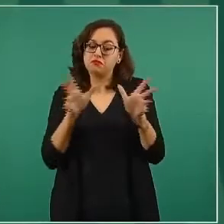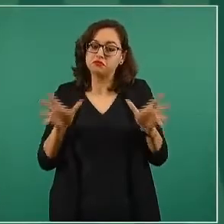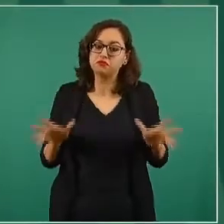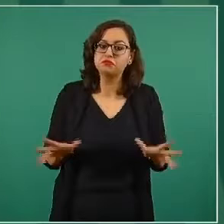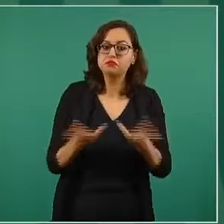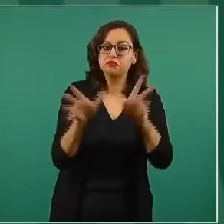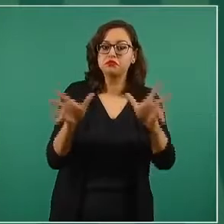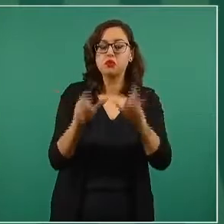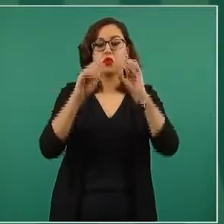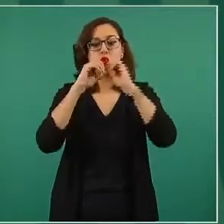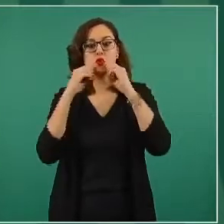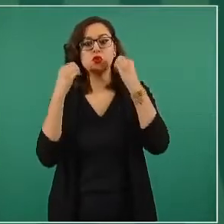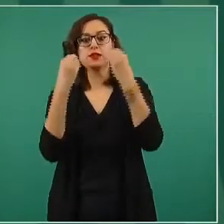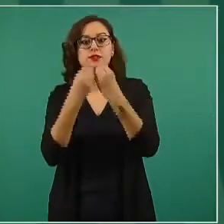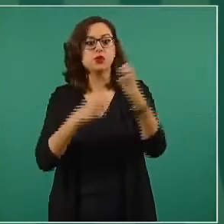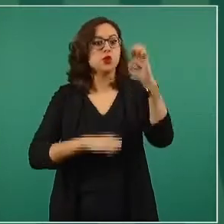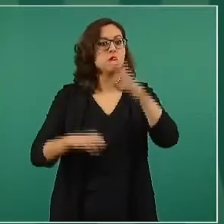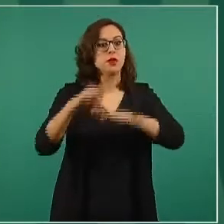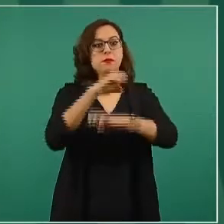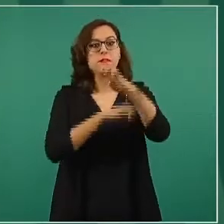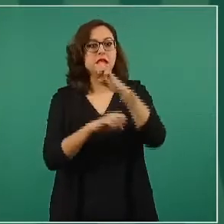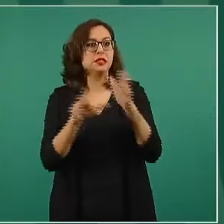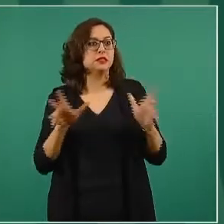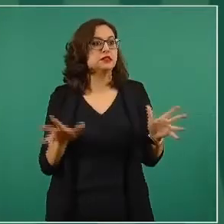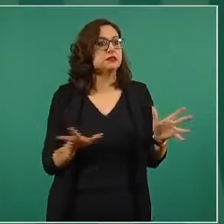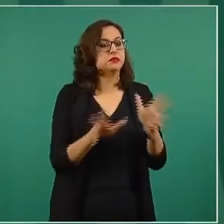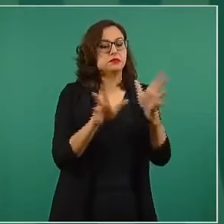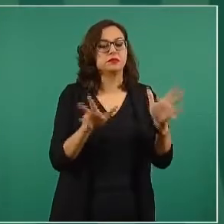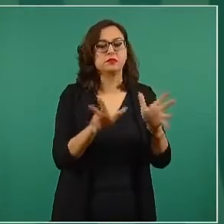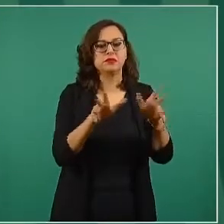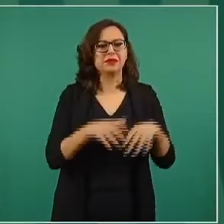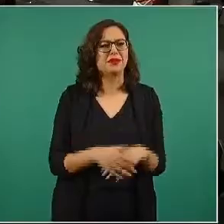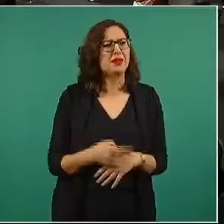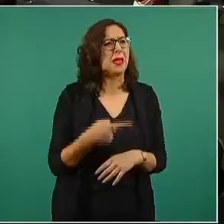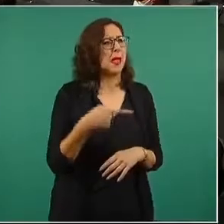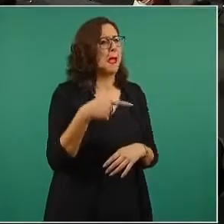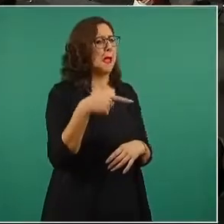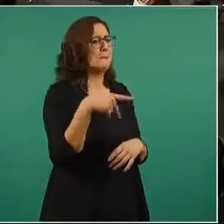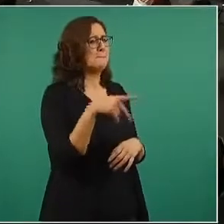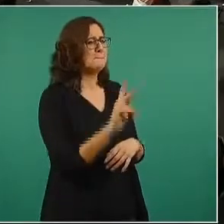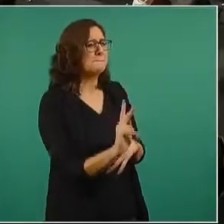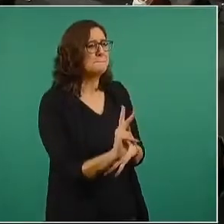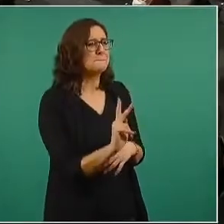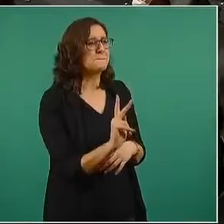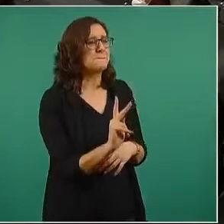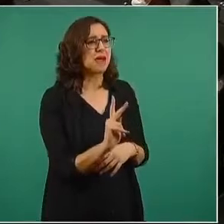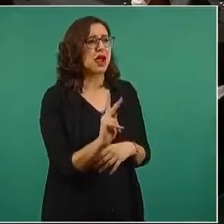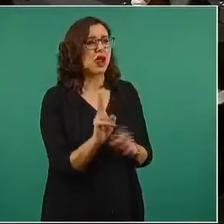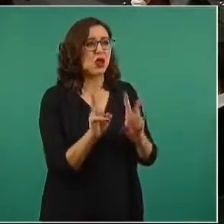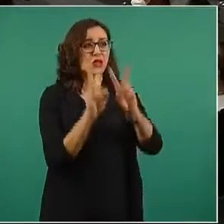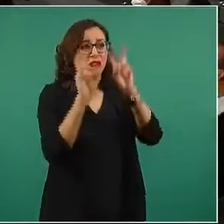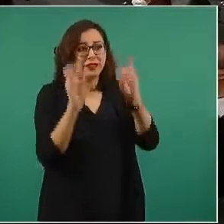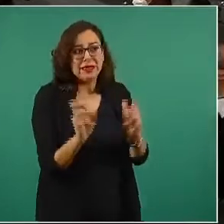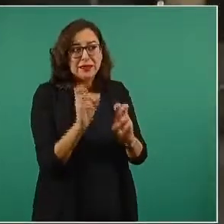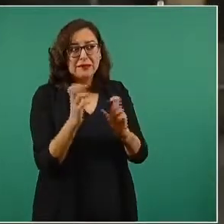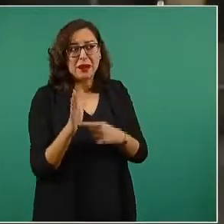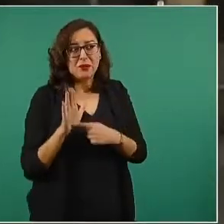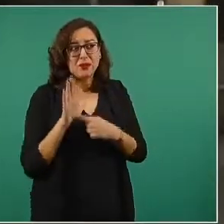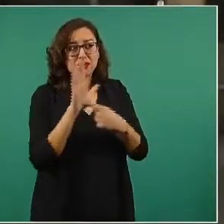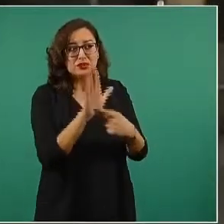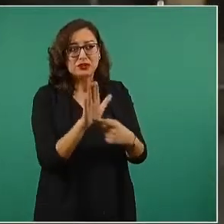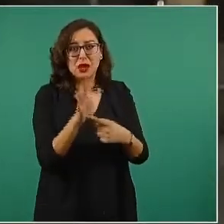corporaciones empresariales. Pero con base a los resultados que hay en materia de búsqueda,